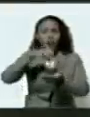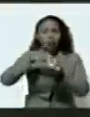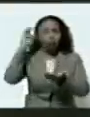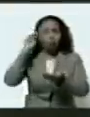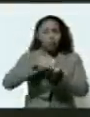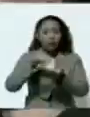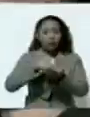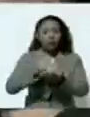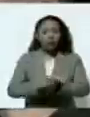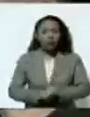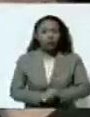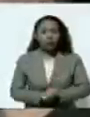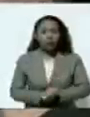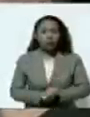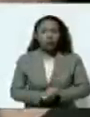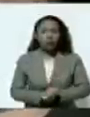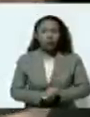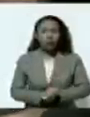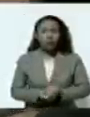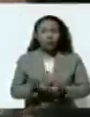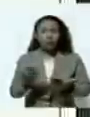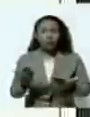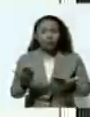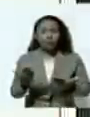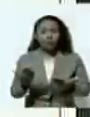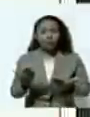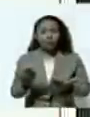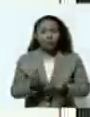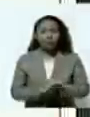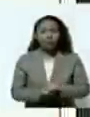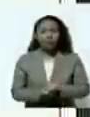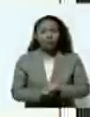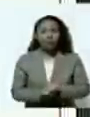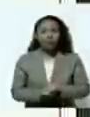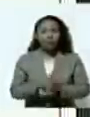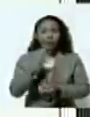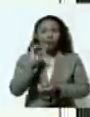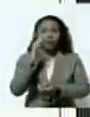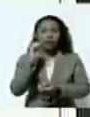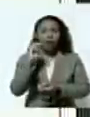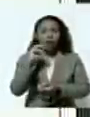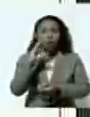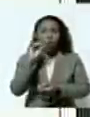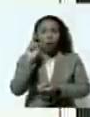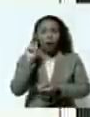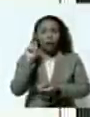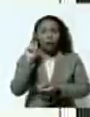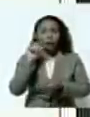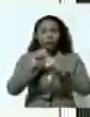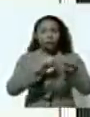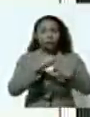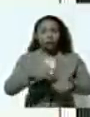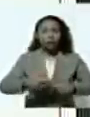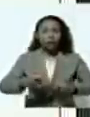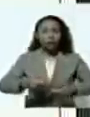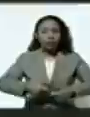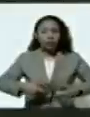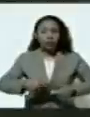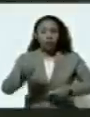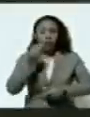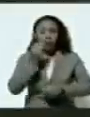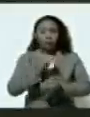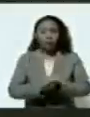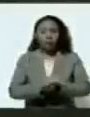Miranda. Y Franco Casella tuvo un síndrome gastrointestinal